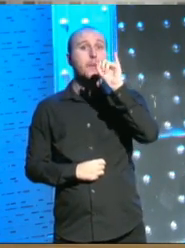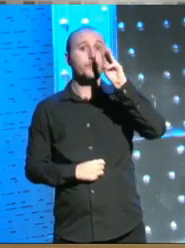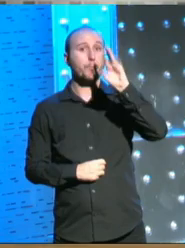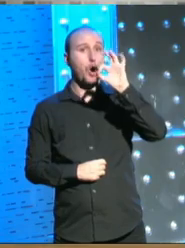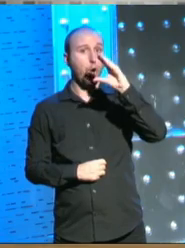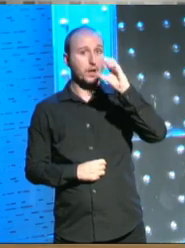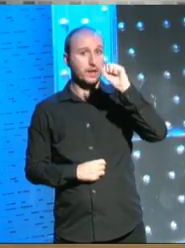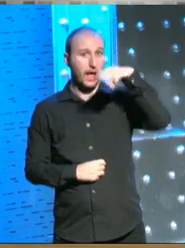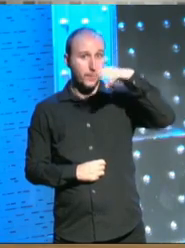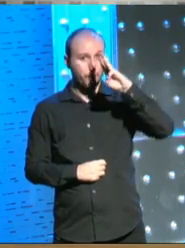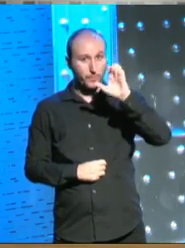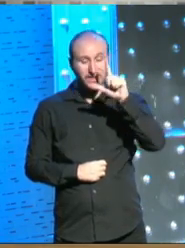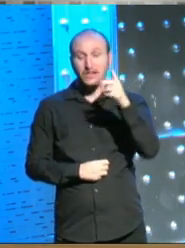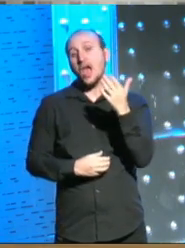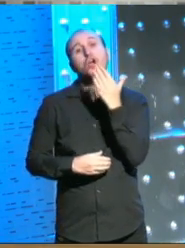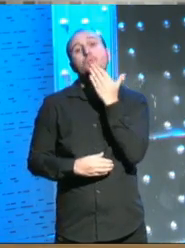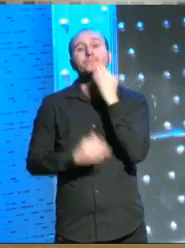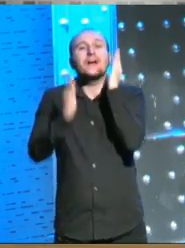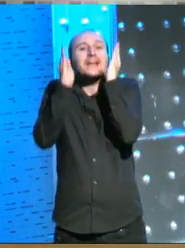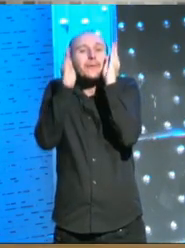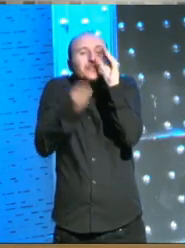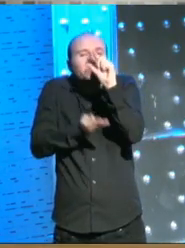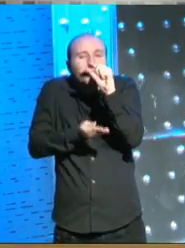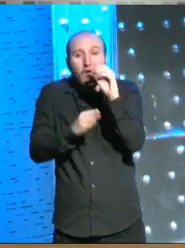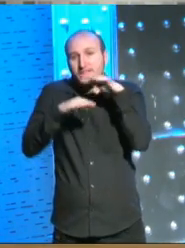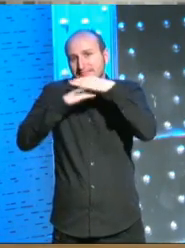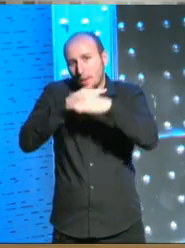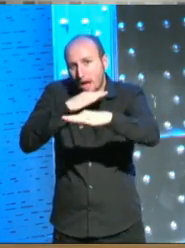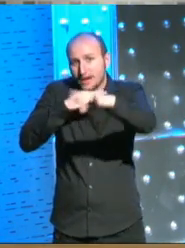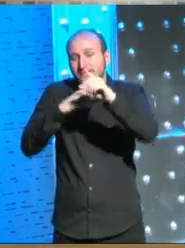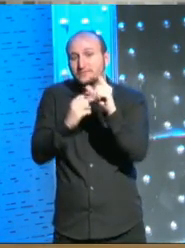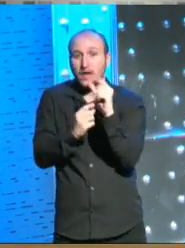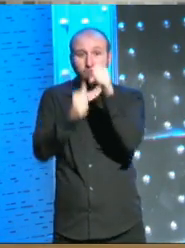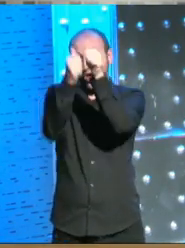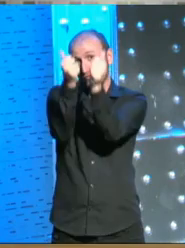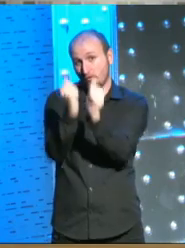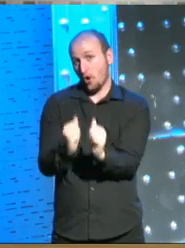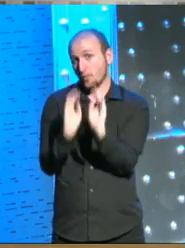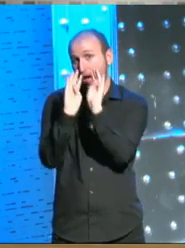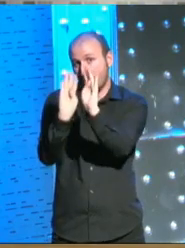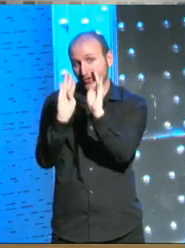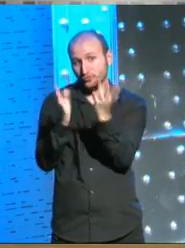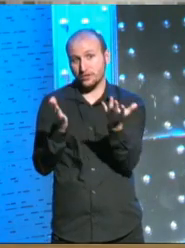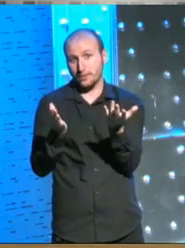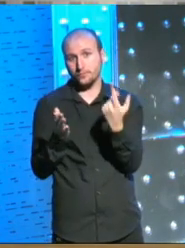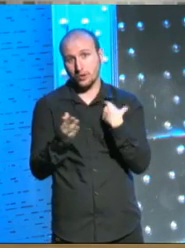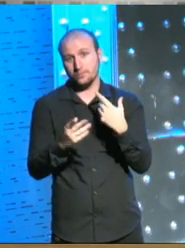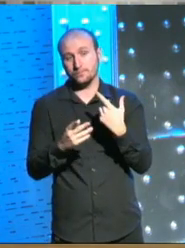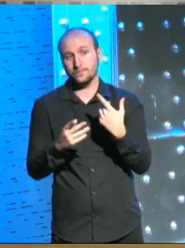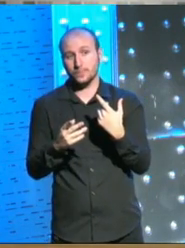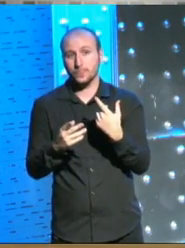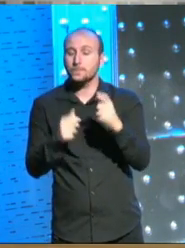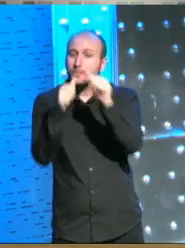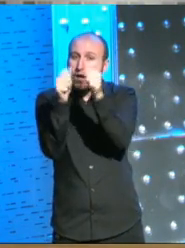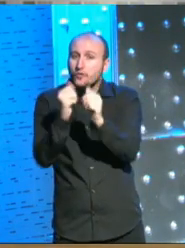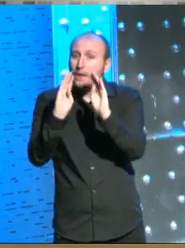caballito de mar, que tiene esta forma extraña. El caballito de mar tiene una forma realmente, yo no soy biólogo, Dios me libre, pero tiene una